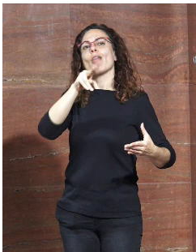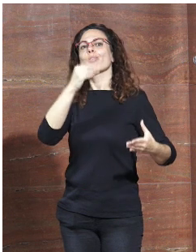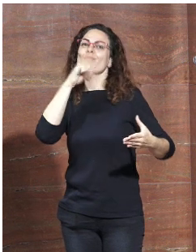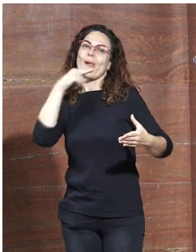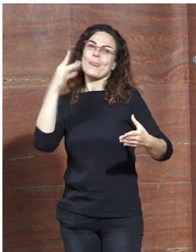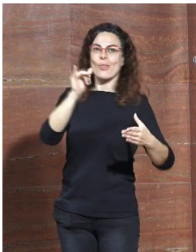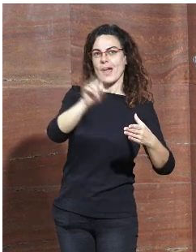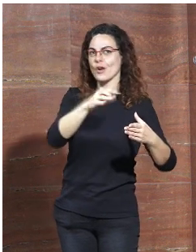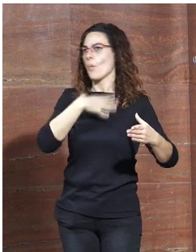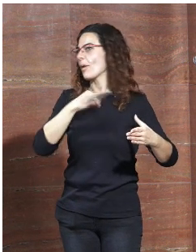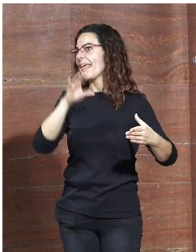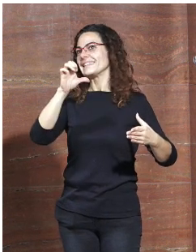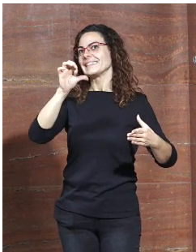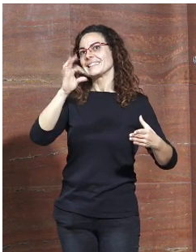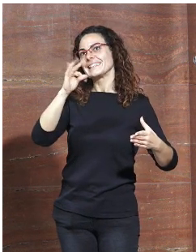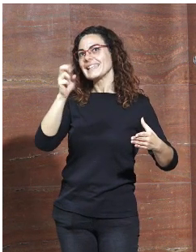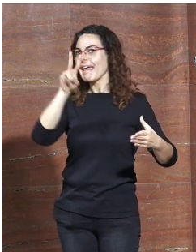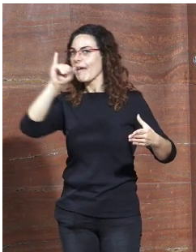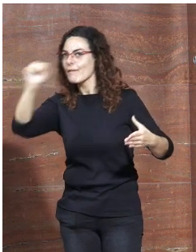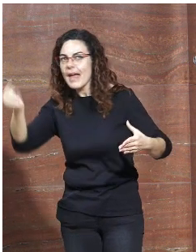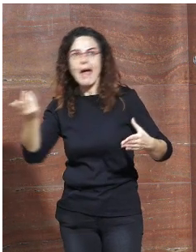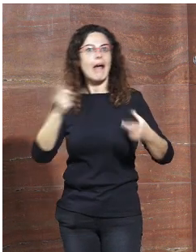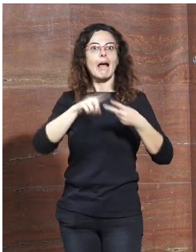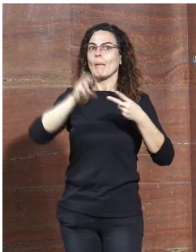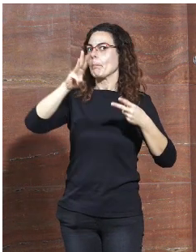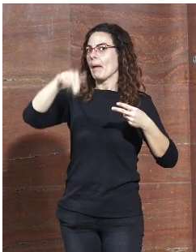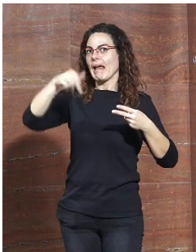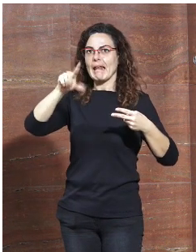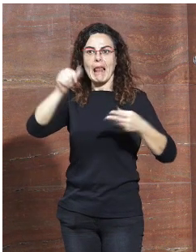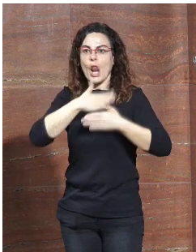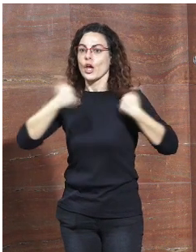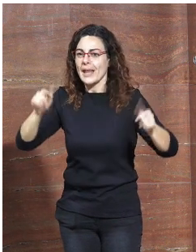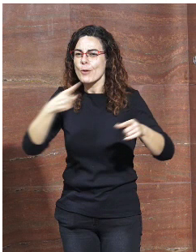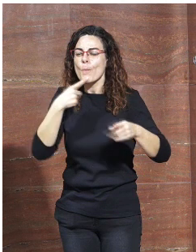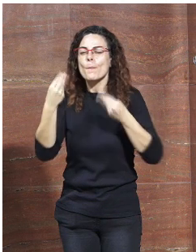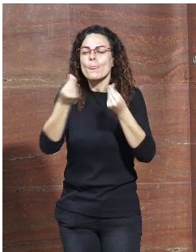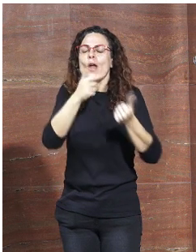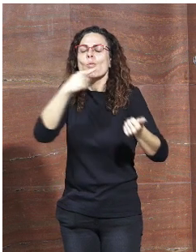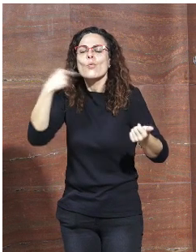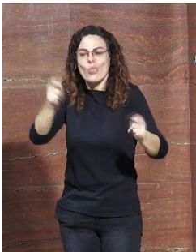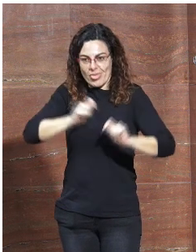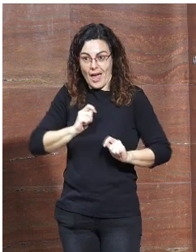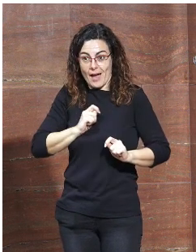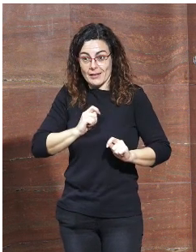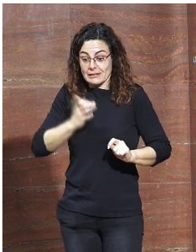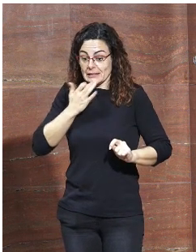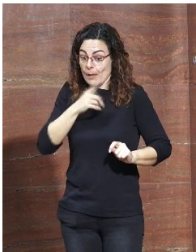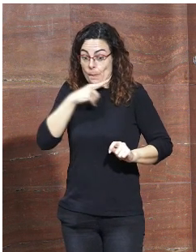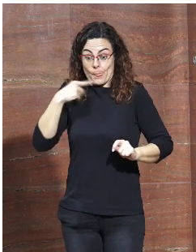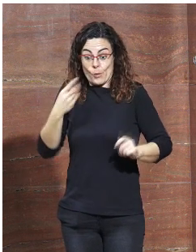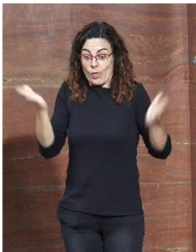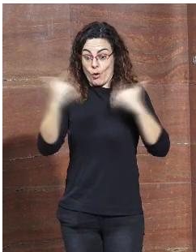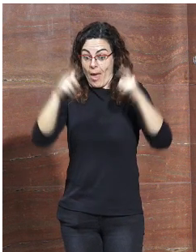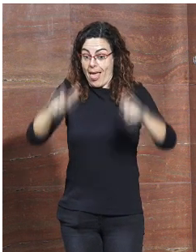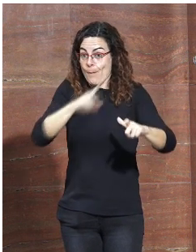pero debe tener stevia, debe tener panela, debe tener azúcar, un edulcorante. Si no será otra cosa, no será un